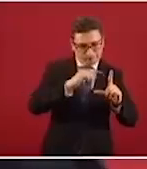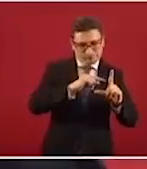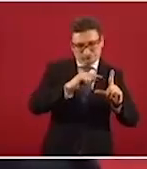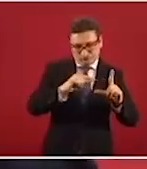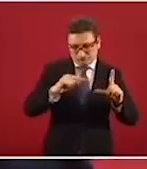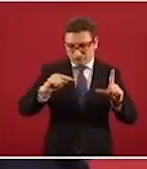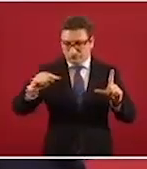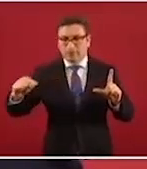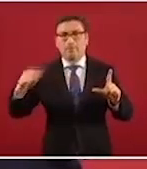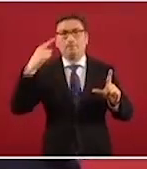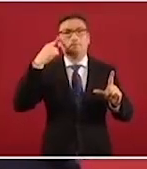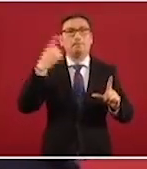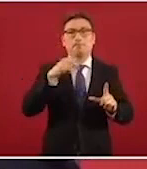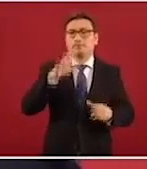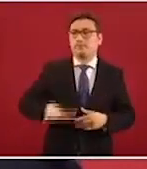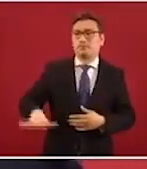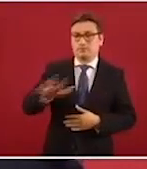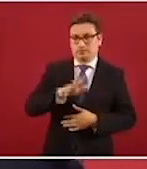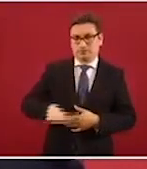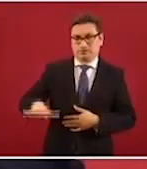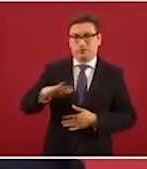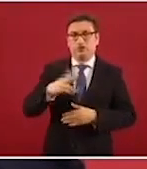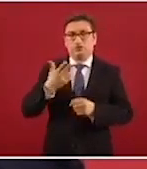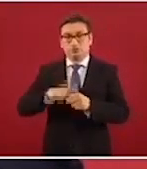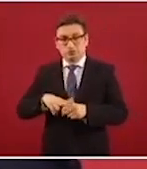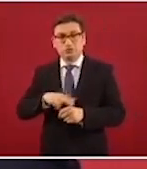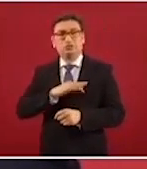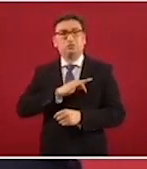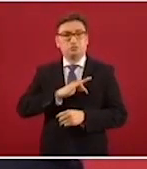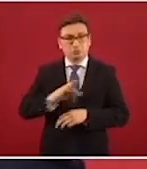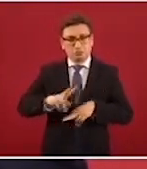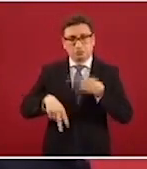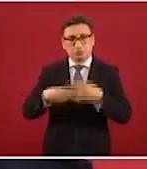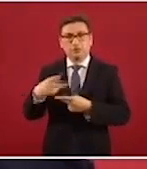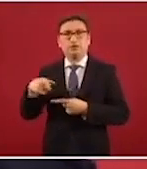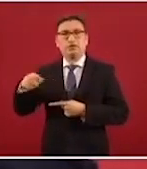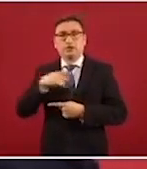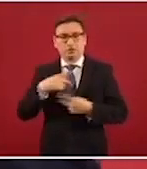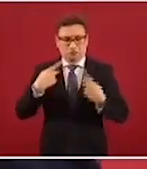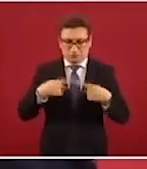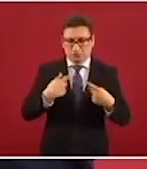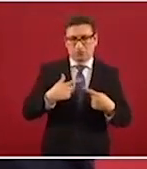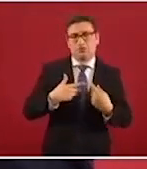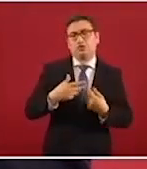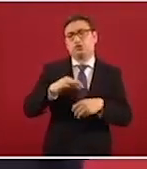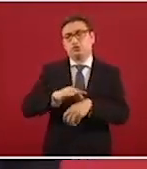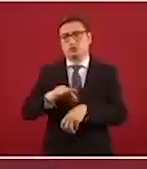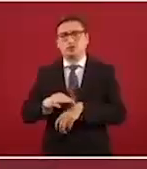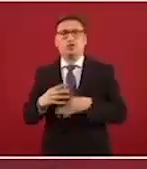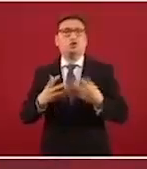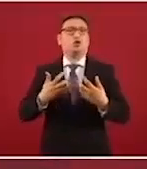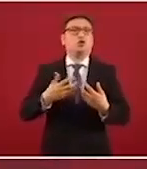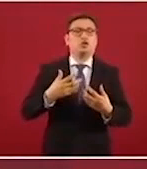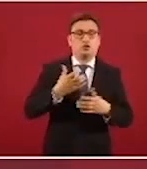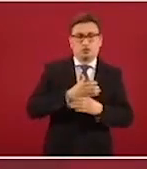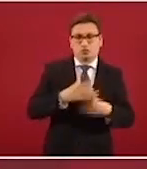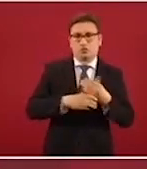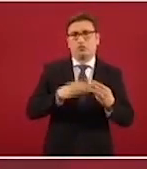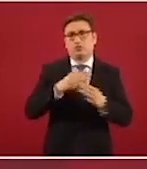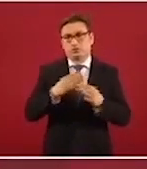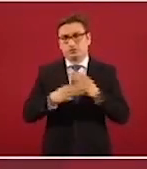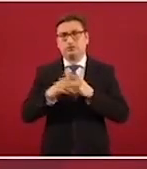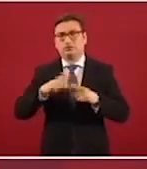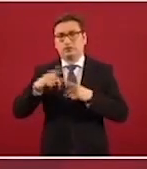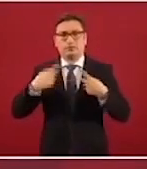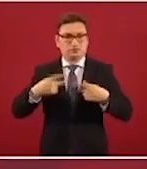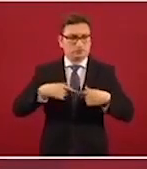capacidad en hospitales, médicos, equipos y cuidar a los enfermos. Por